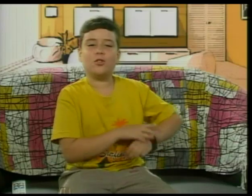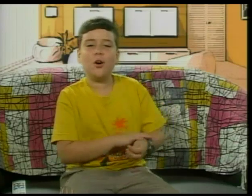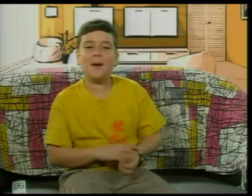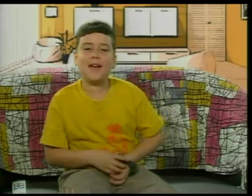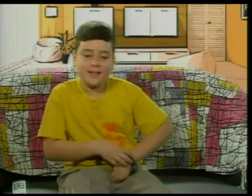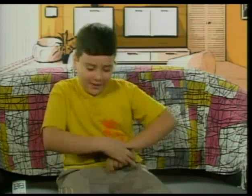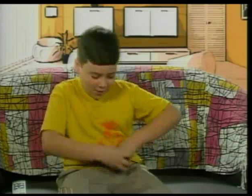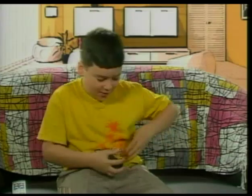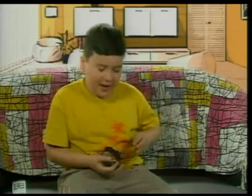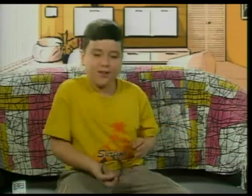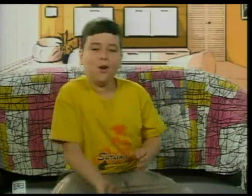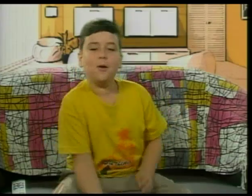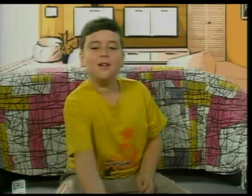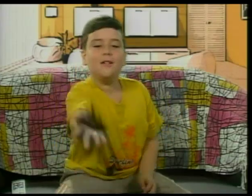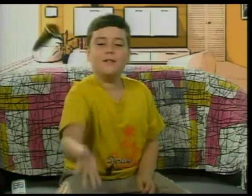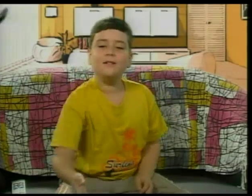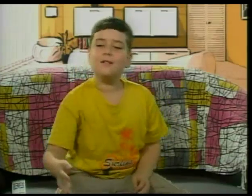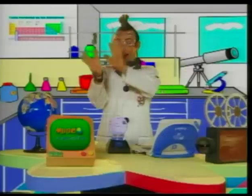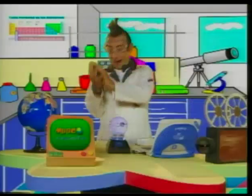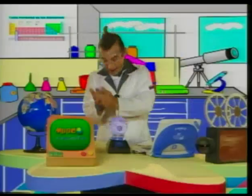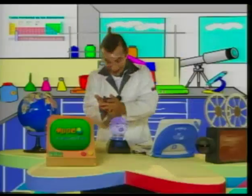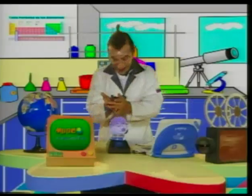atómico. ¡Toma, te lo regalo!